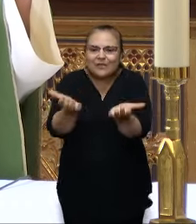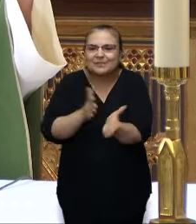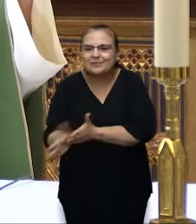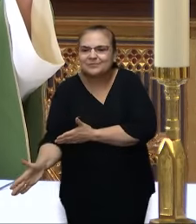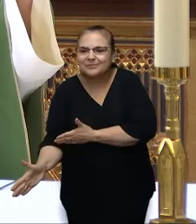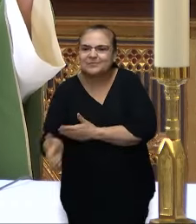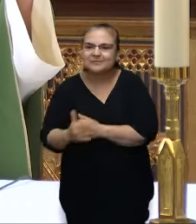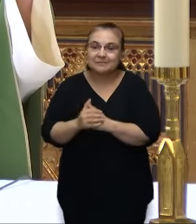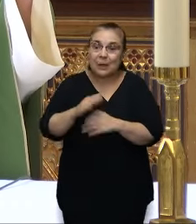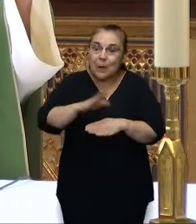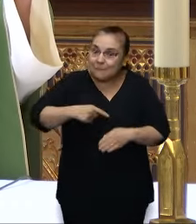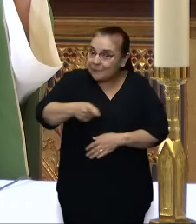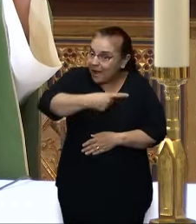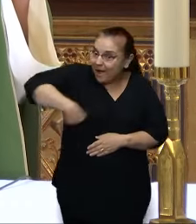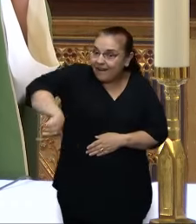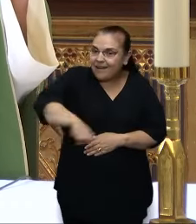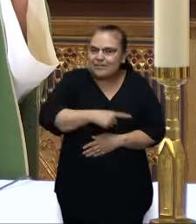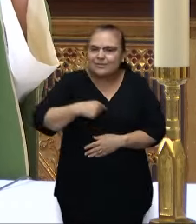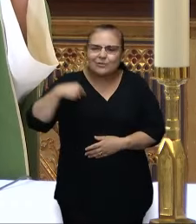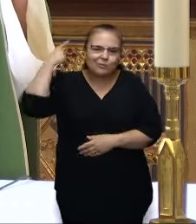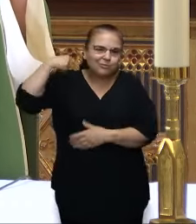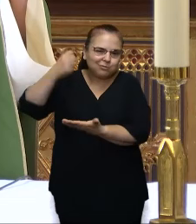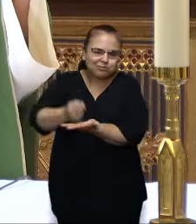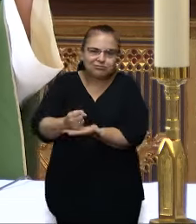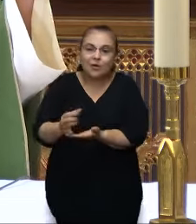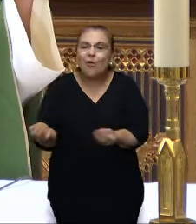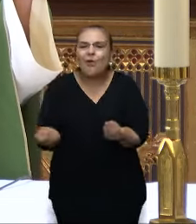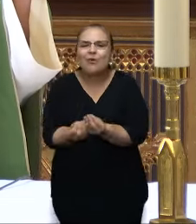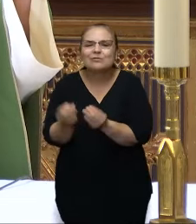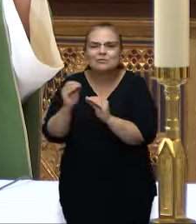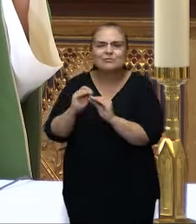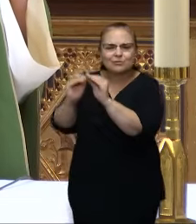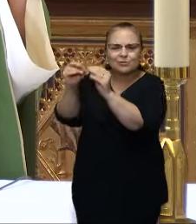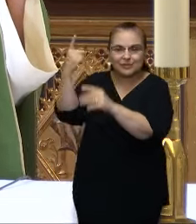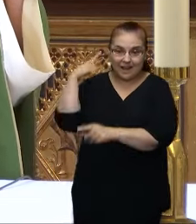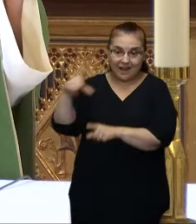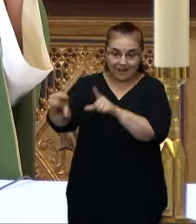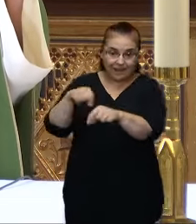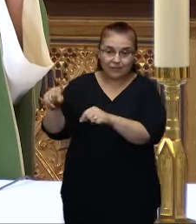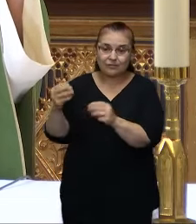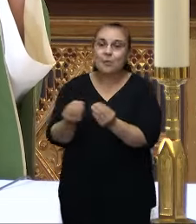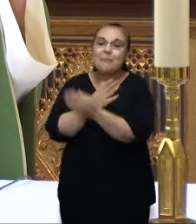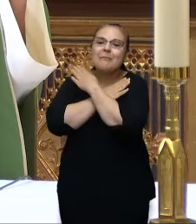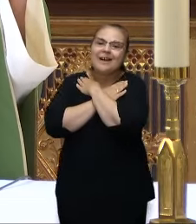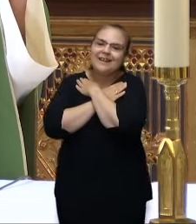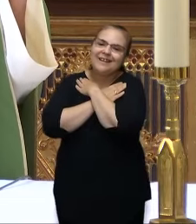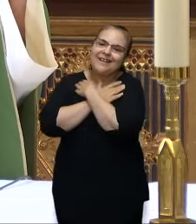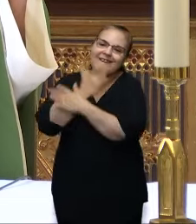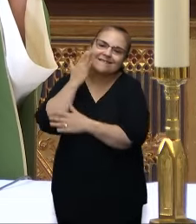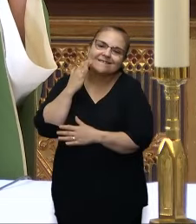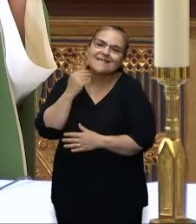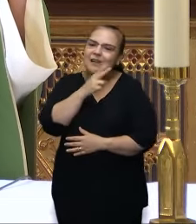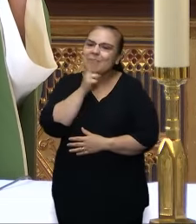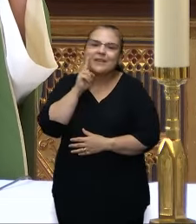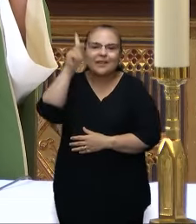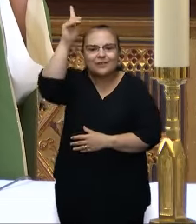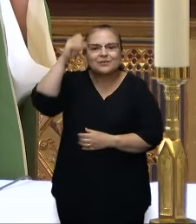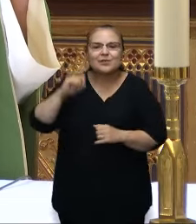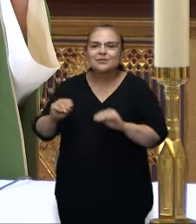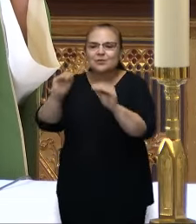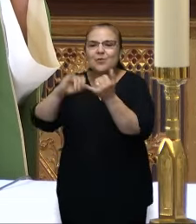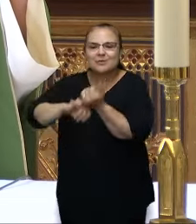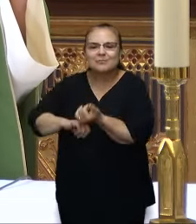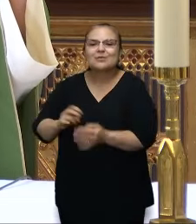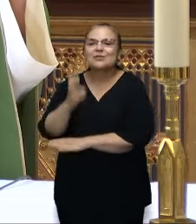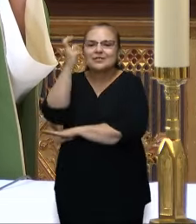permanente para que gocemos de tu heredad junto con tus elegidos con María virgen madre de Dios su